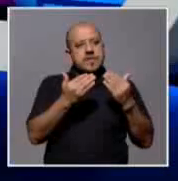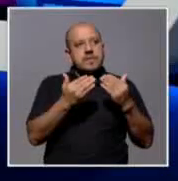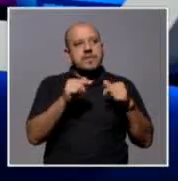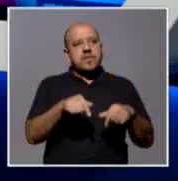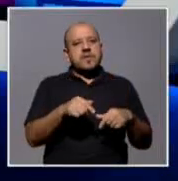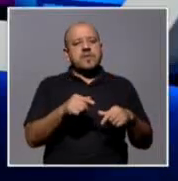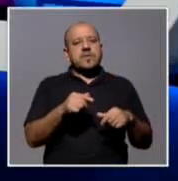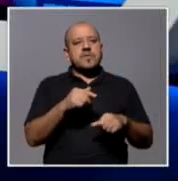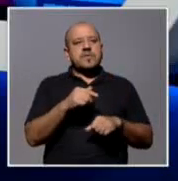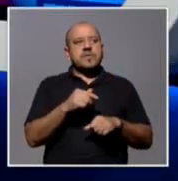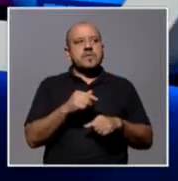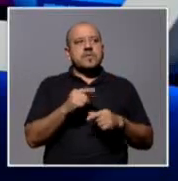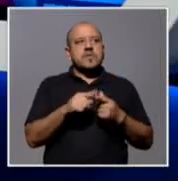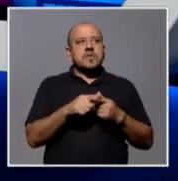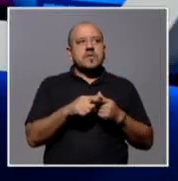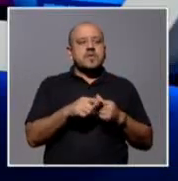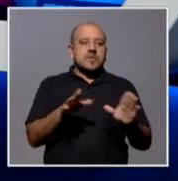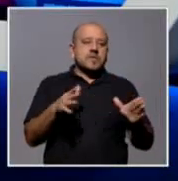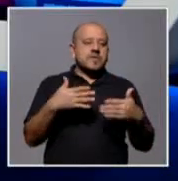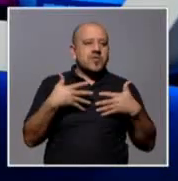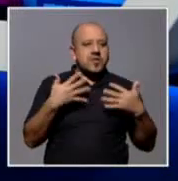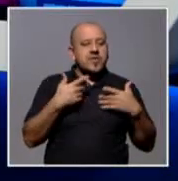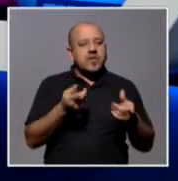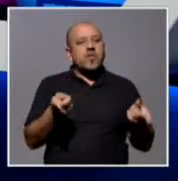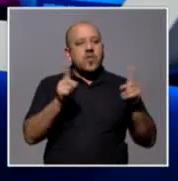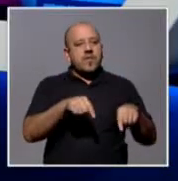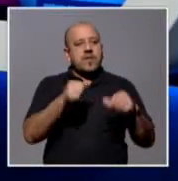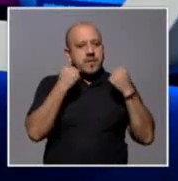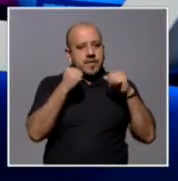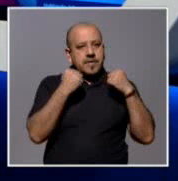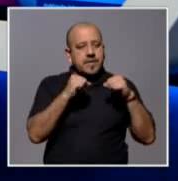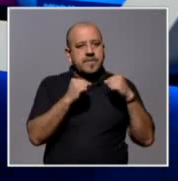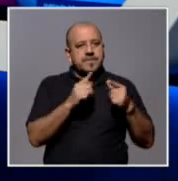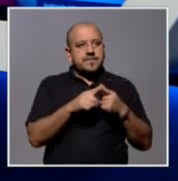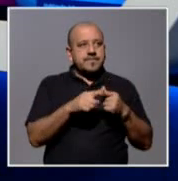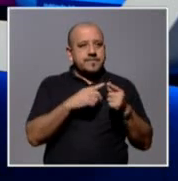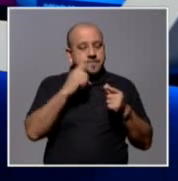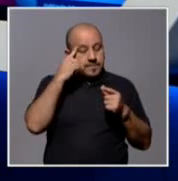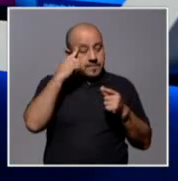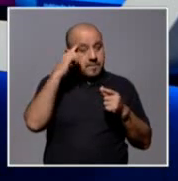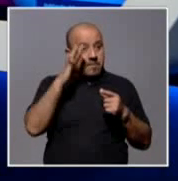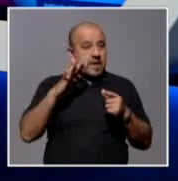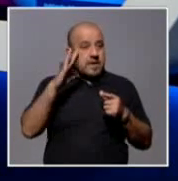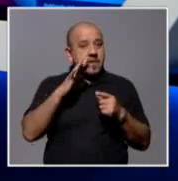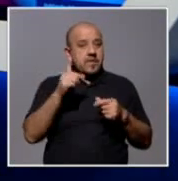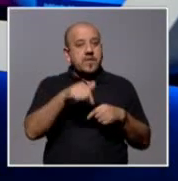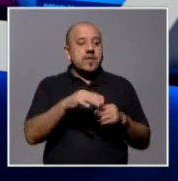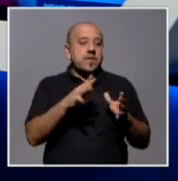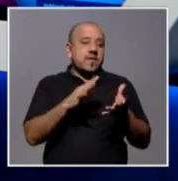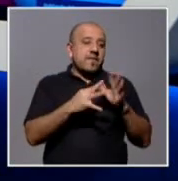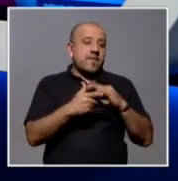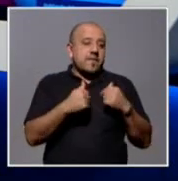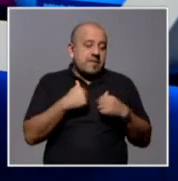estos minutos. Y bueno, me alegra que hayan empezado los entrenamientos, que calculo que es de una forma más grata de